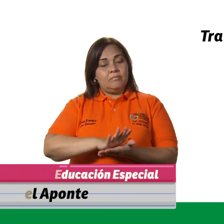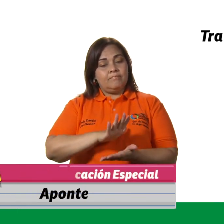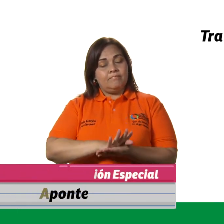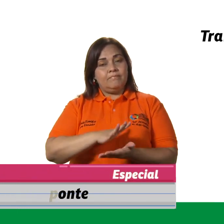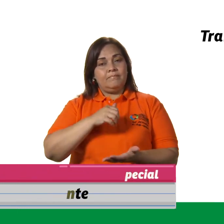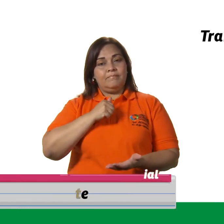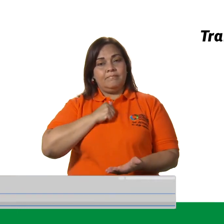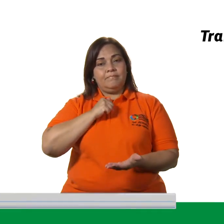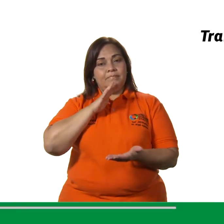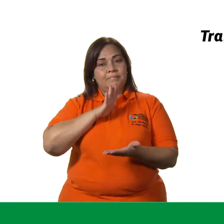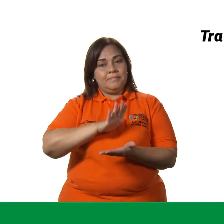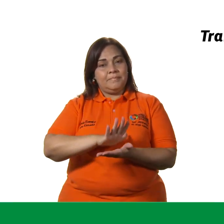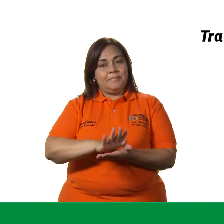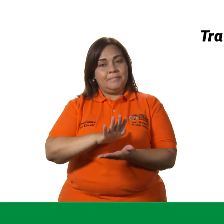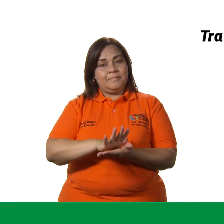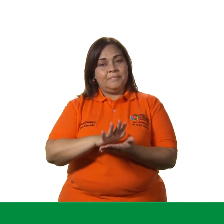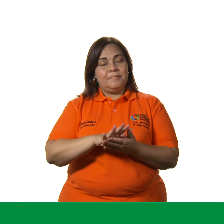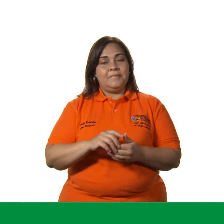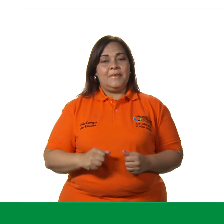tranquilo,